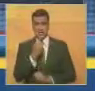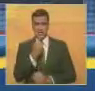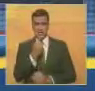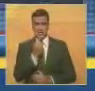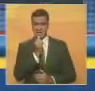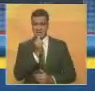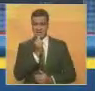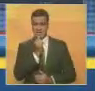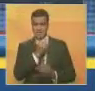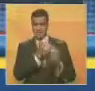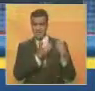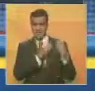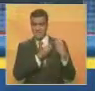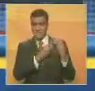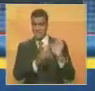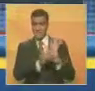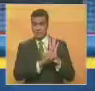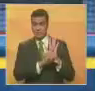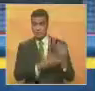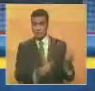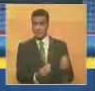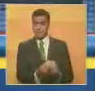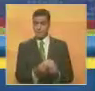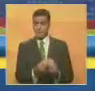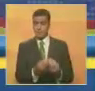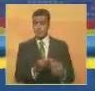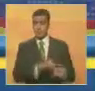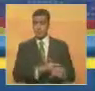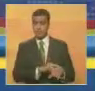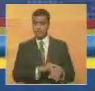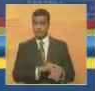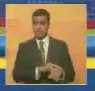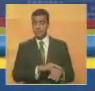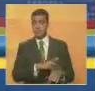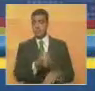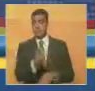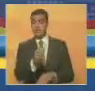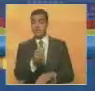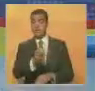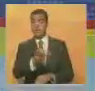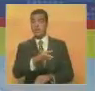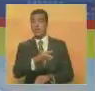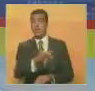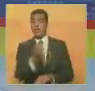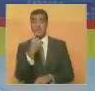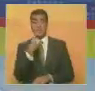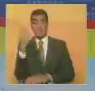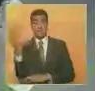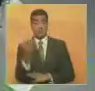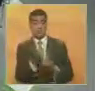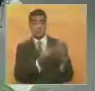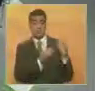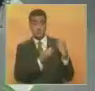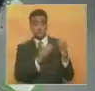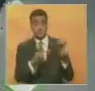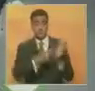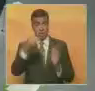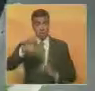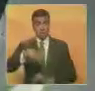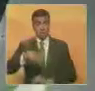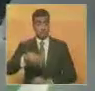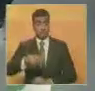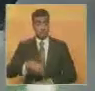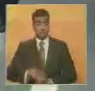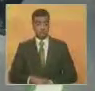quién le va va caer el peso de la ley por eso me acompaña el doctor Gilberto Andrea encargado de esta demanda doctor que se presenta hoy